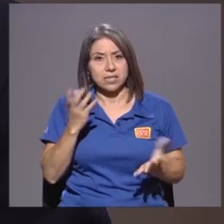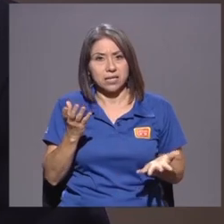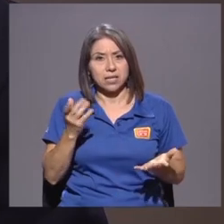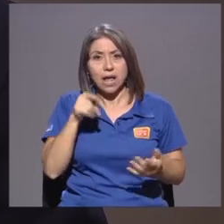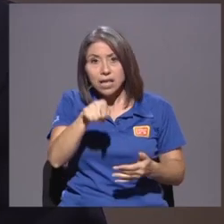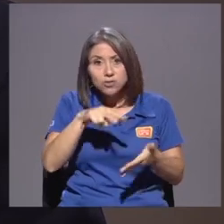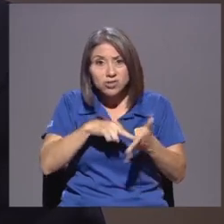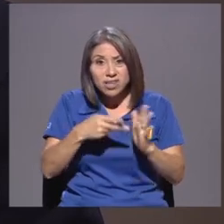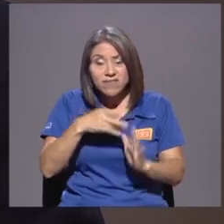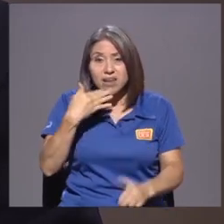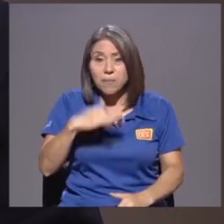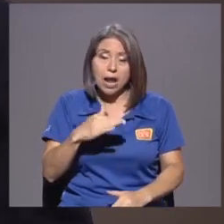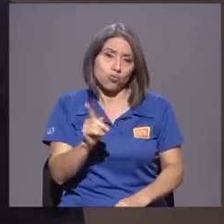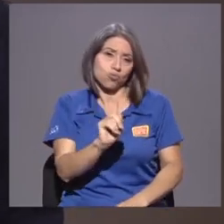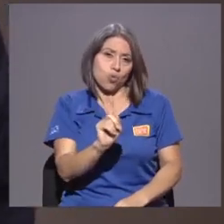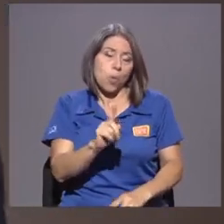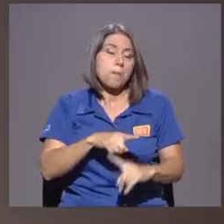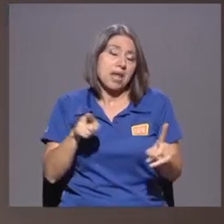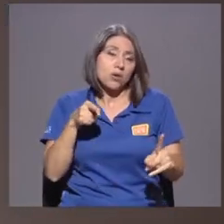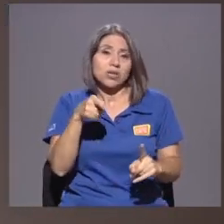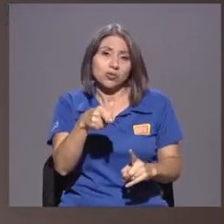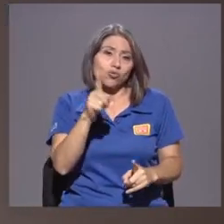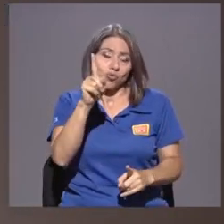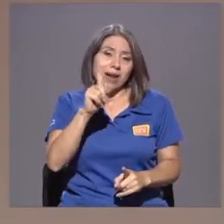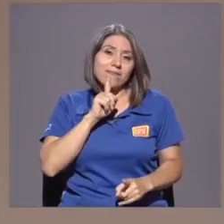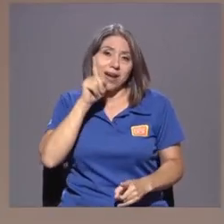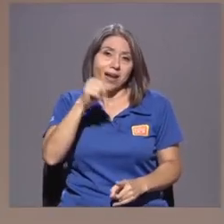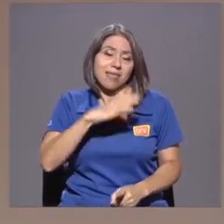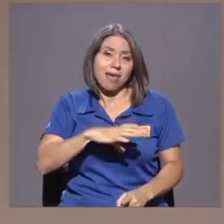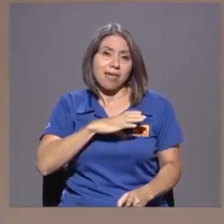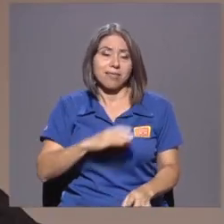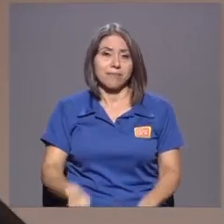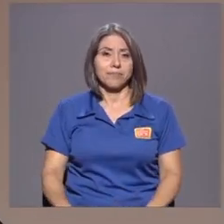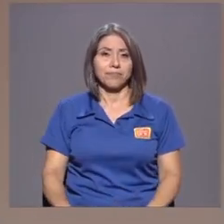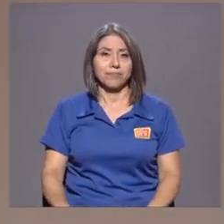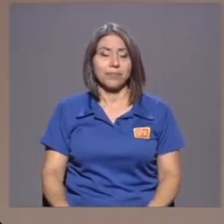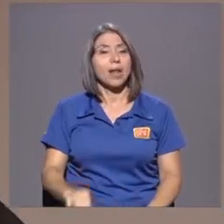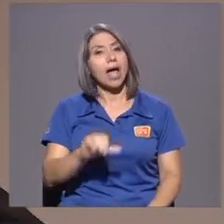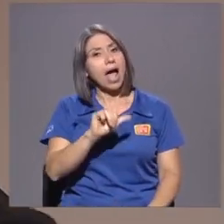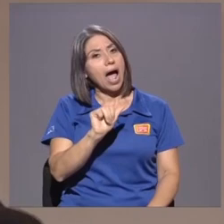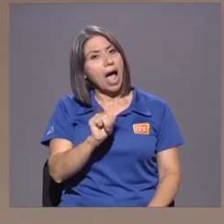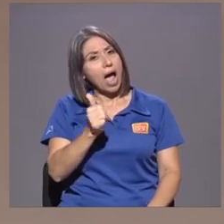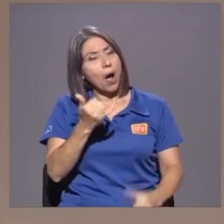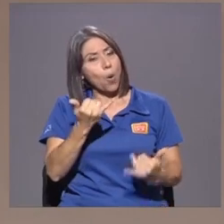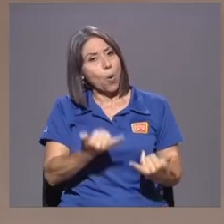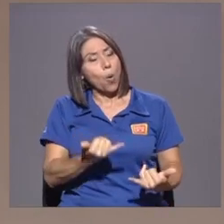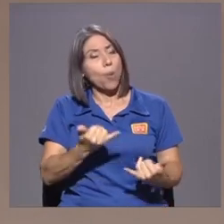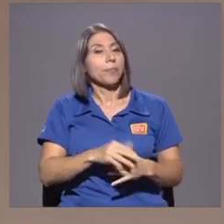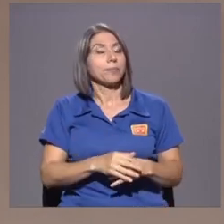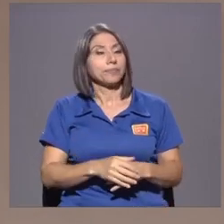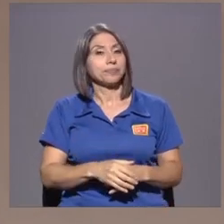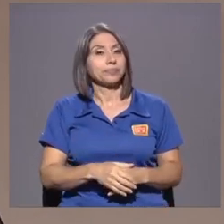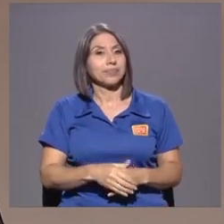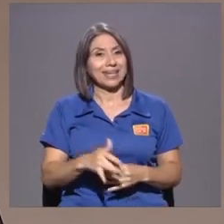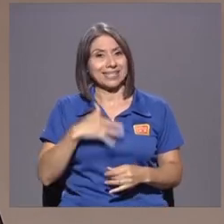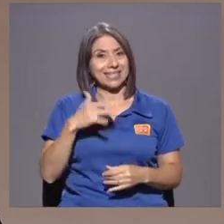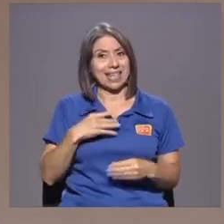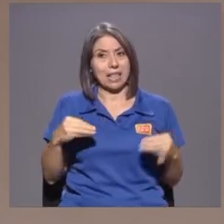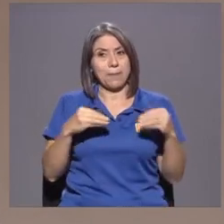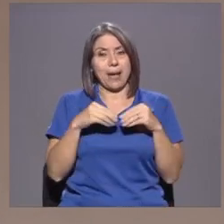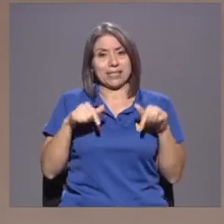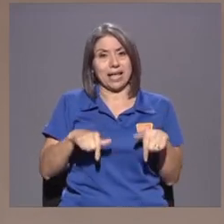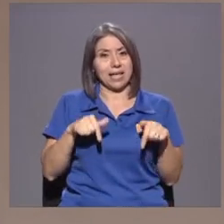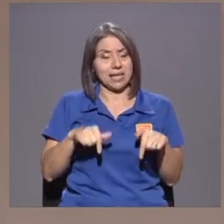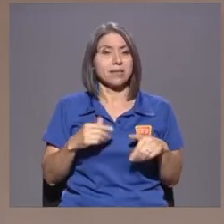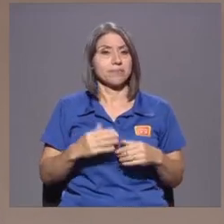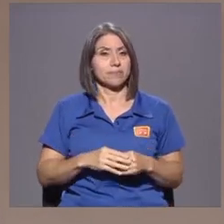es malo verdad pero en fin es una es una realidad ahora la otra cosa que se siente mucho más aquí y